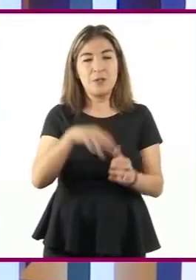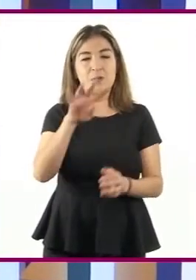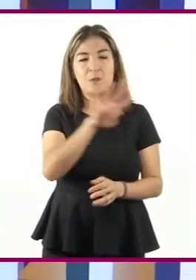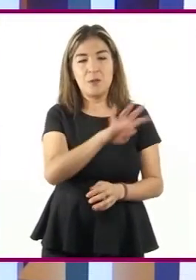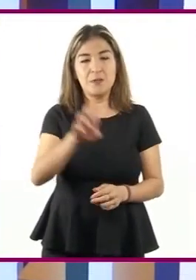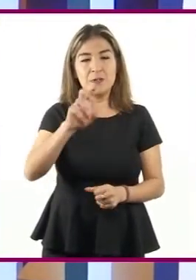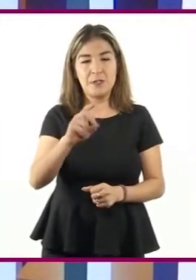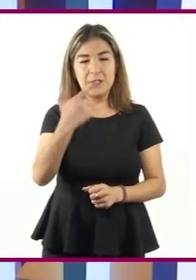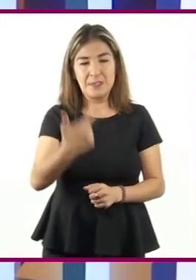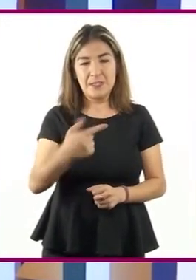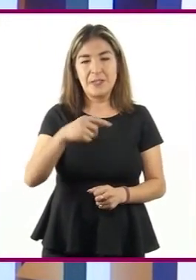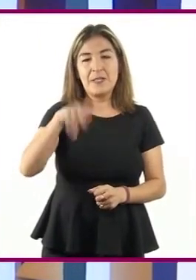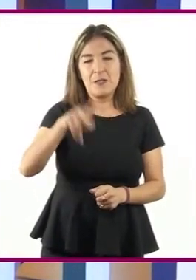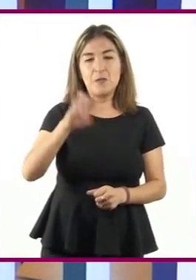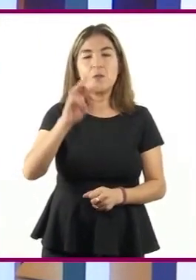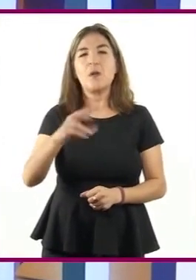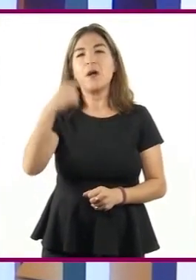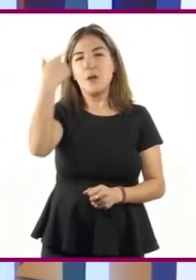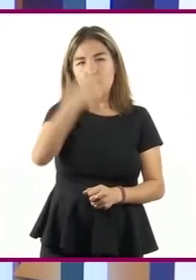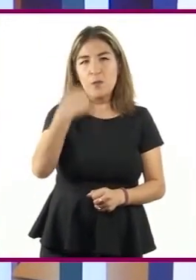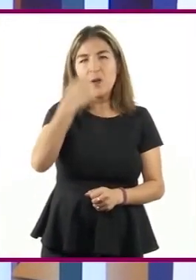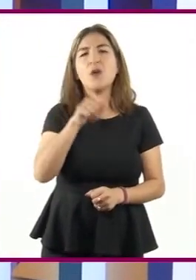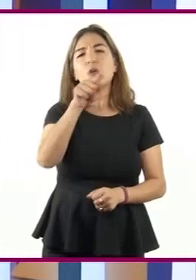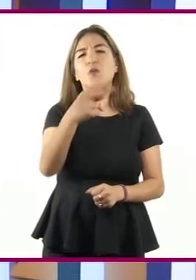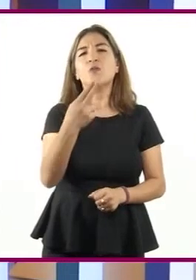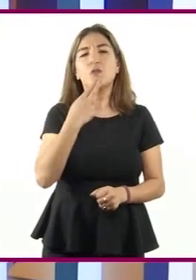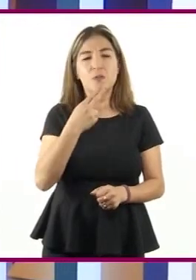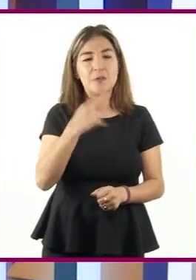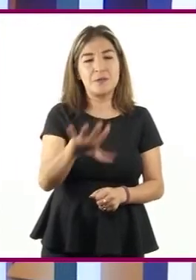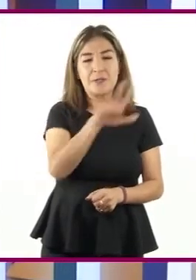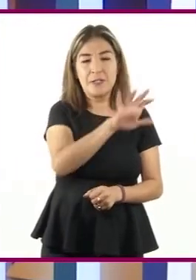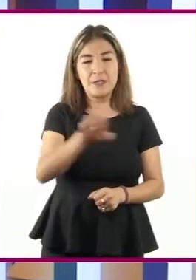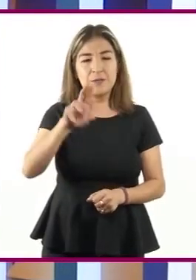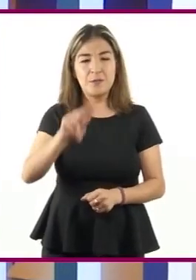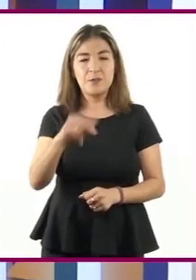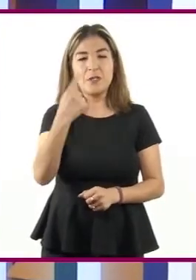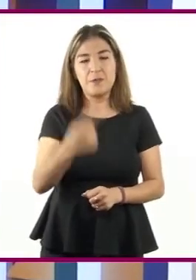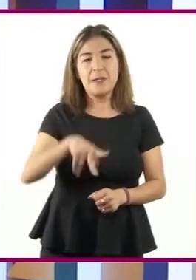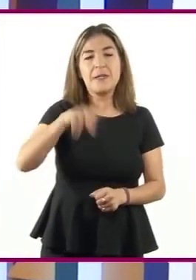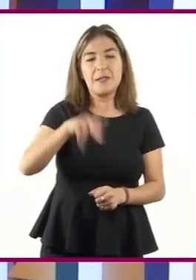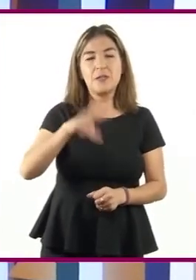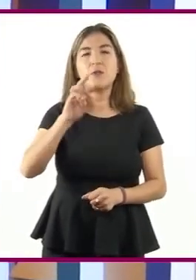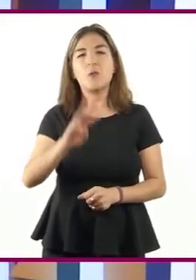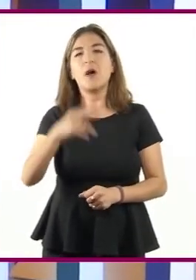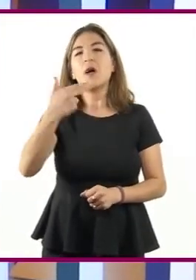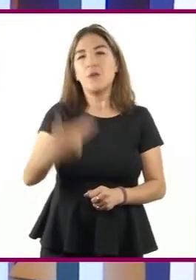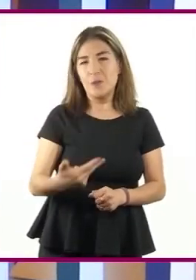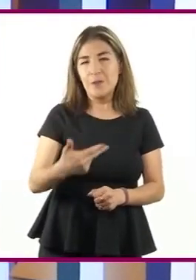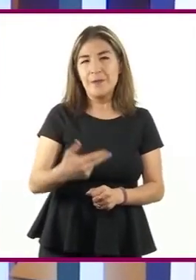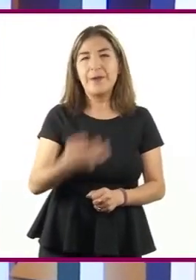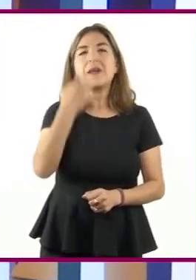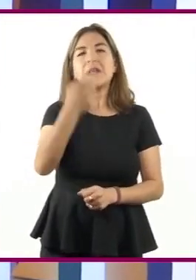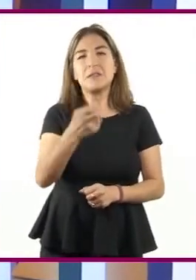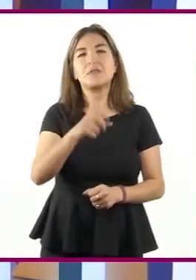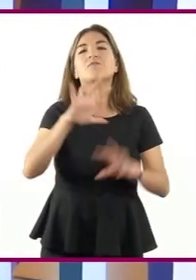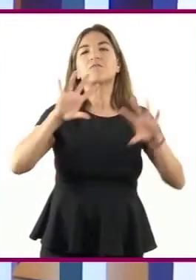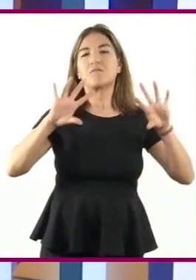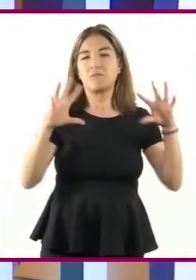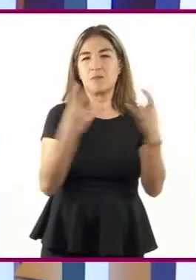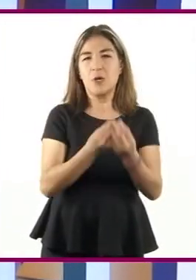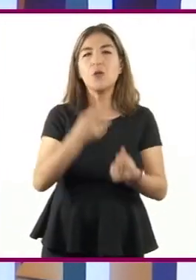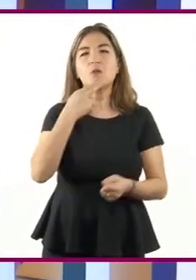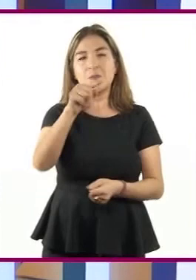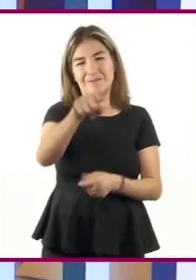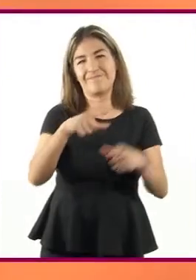8.437 kWh. Entonces habremos utilizado 581 kWh y ese será el consumo que llegará